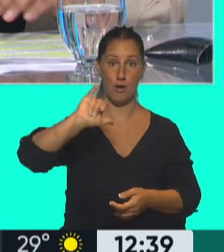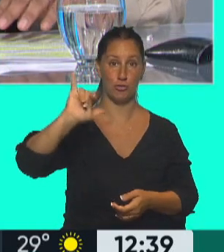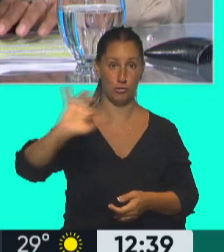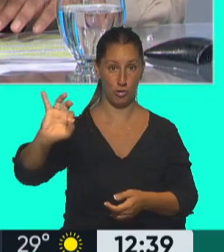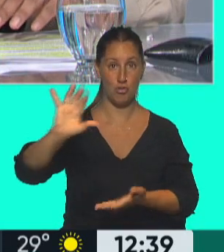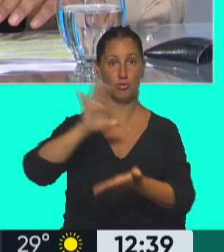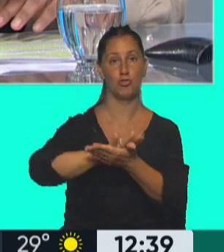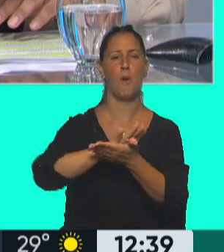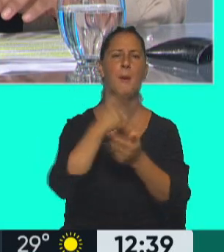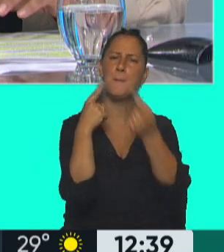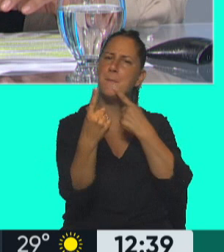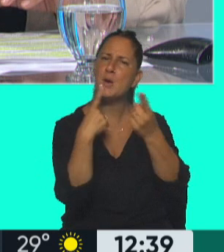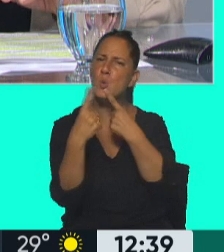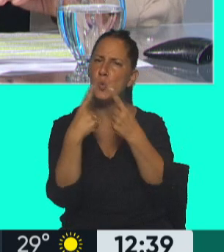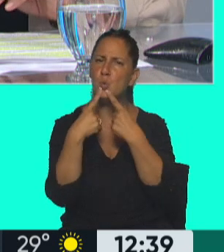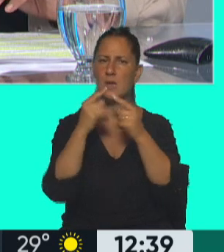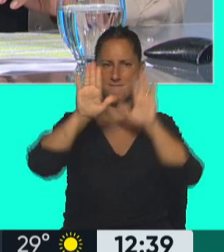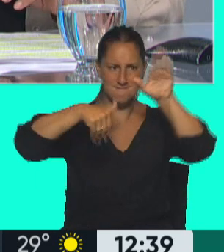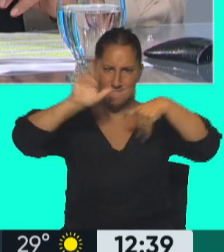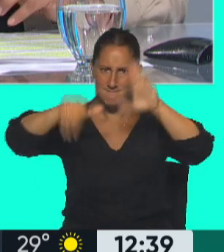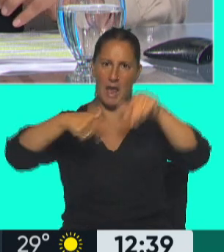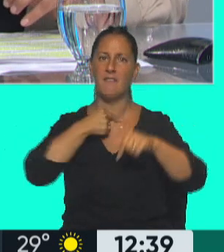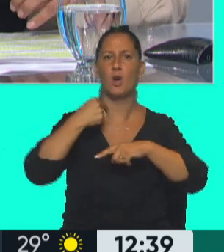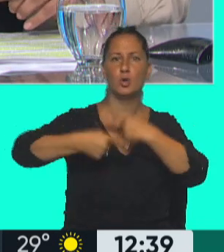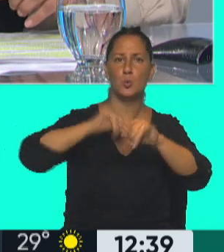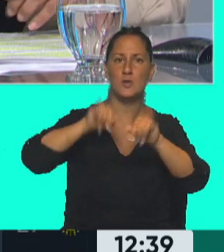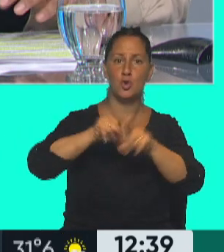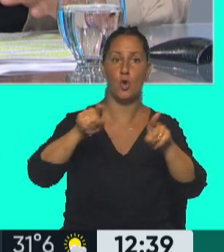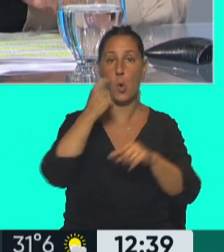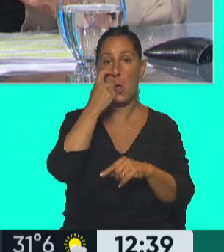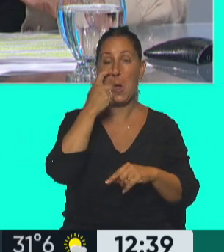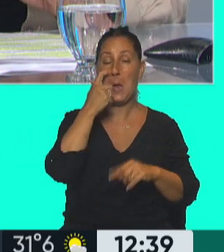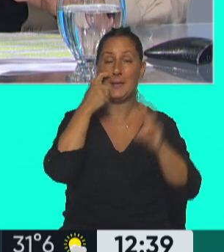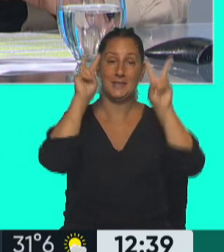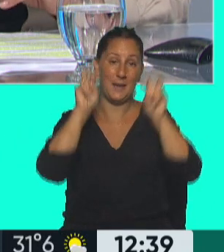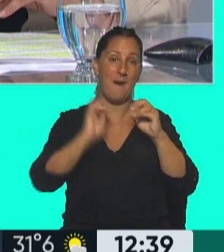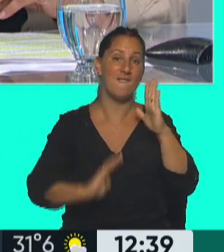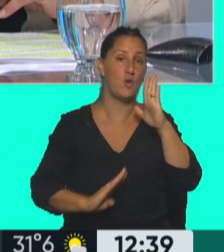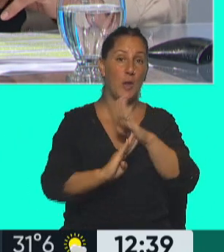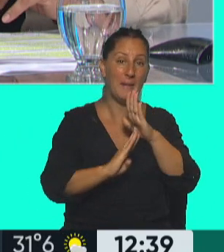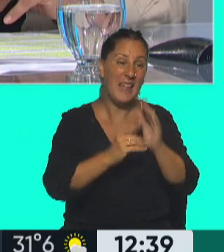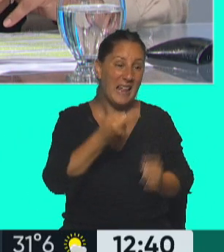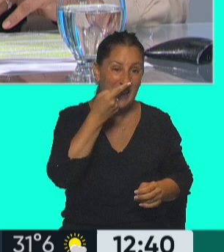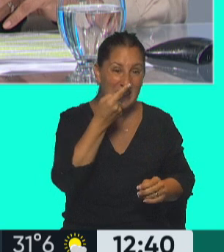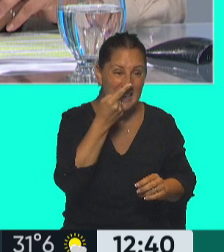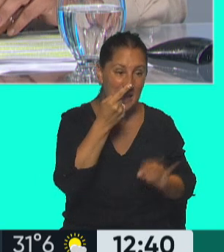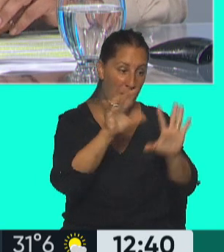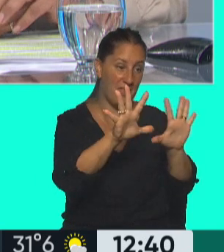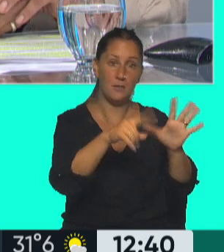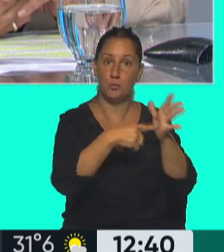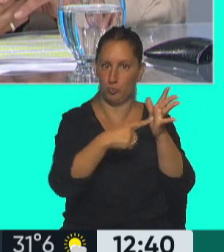este referéndum constitucional al que llamó, que ellos dijeron que no atendía las cuestiones fundamentales que les interesaban, estos 10